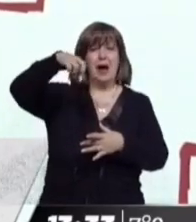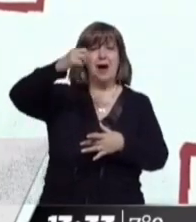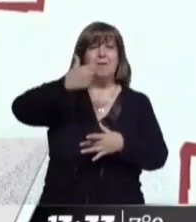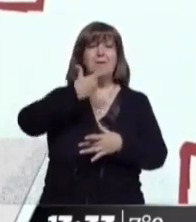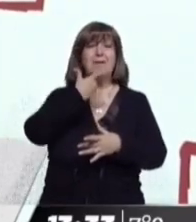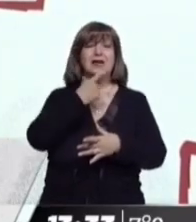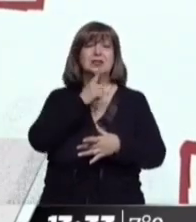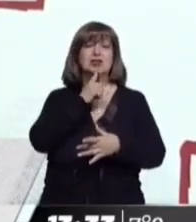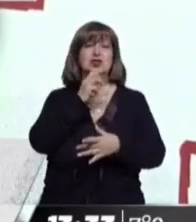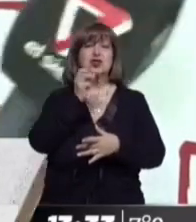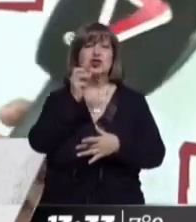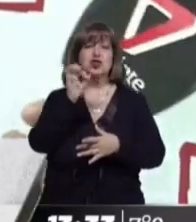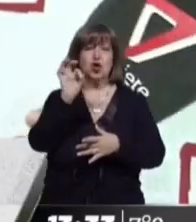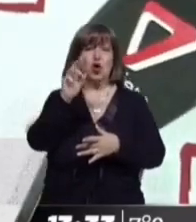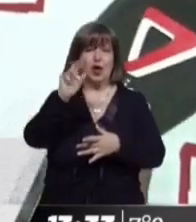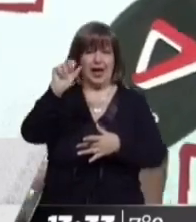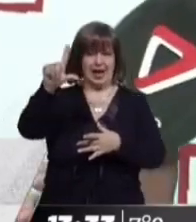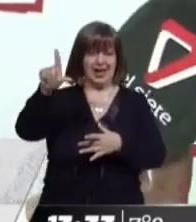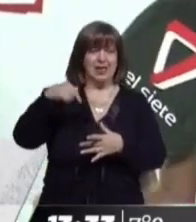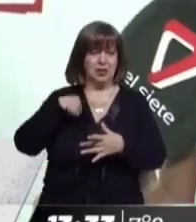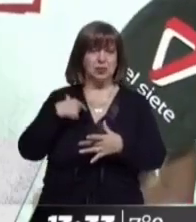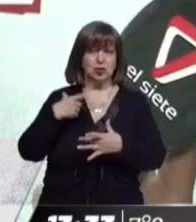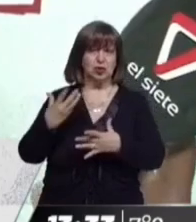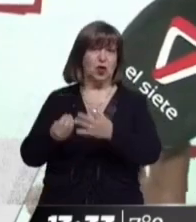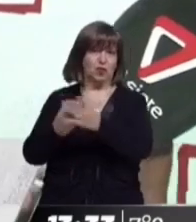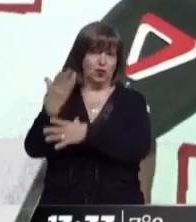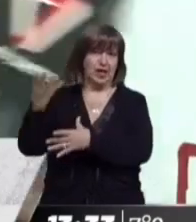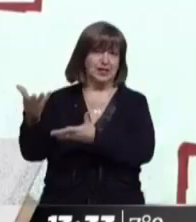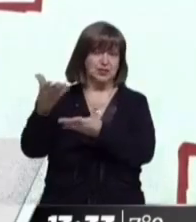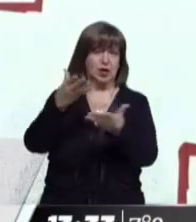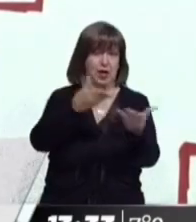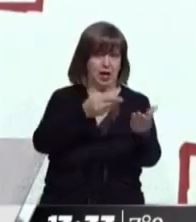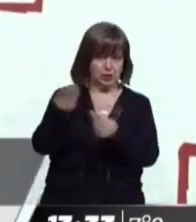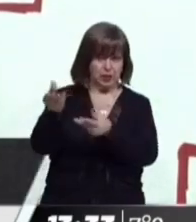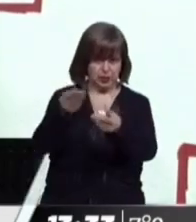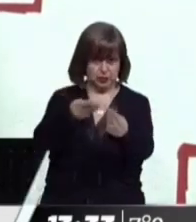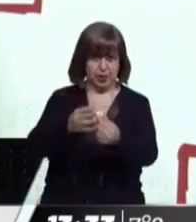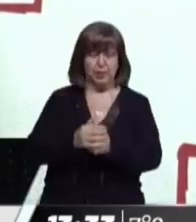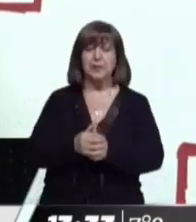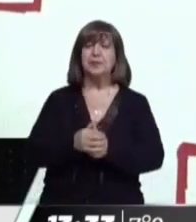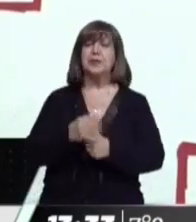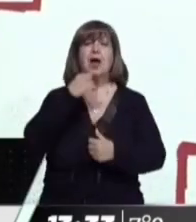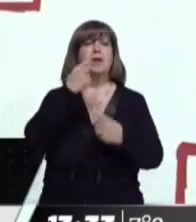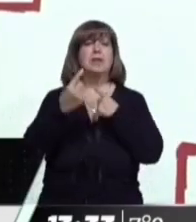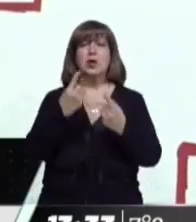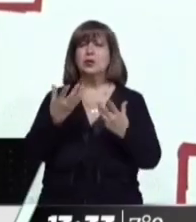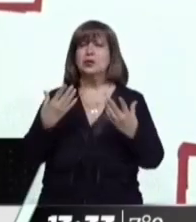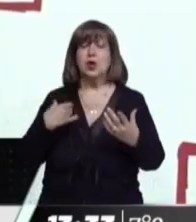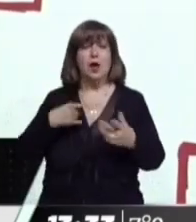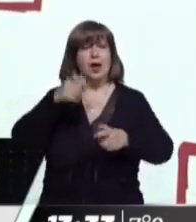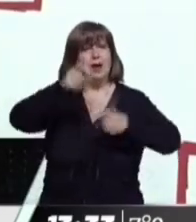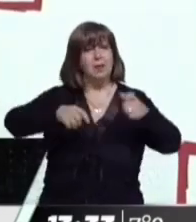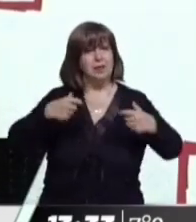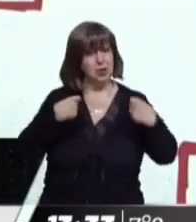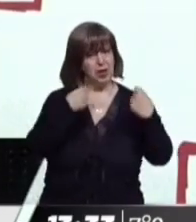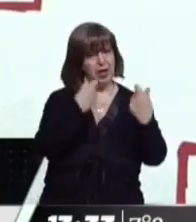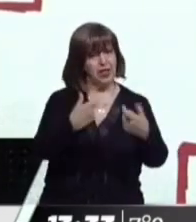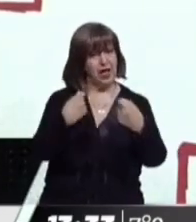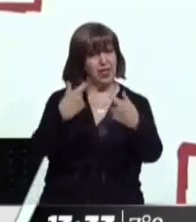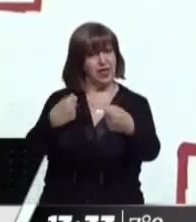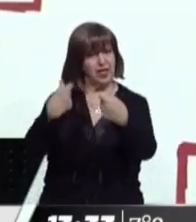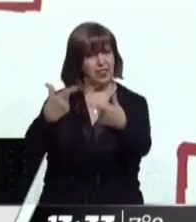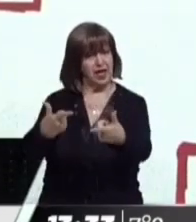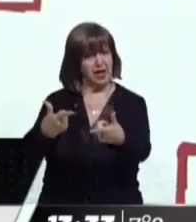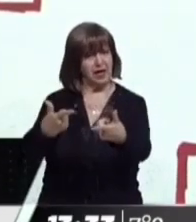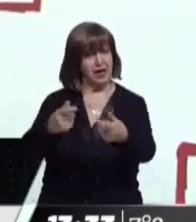más más grave más serio Y qué ha pasado con las donaciones viene la gente sigue donando la gente está donando de otra manera eh ha